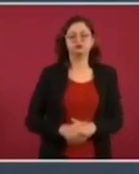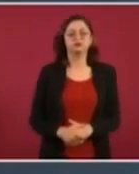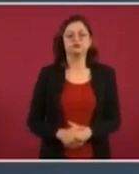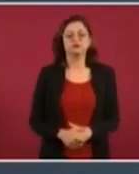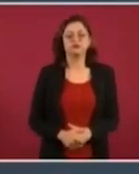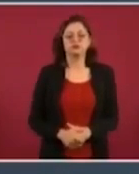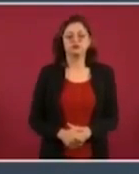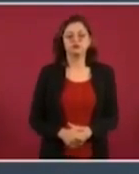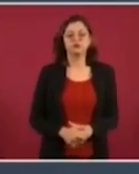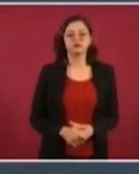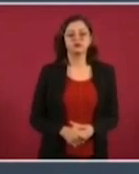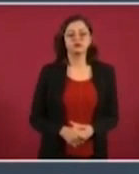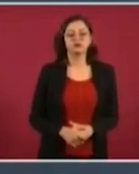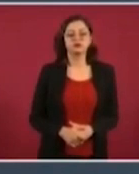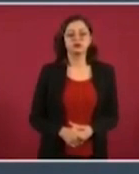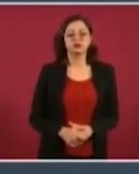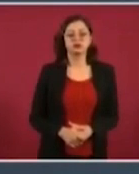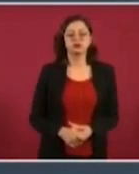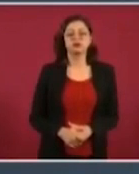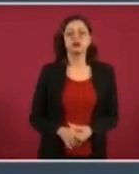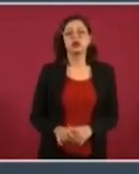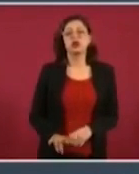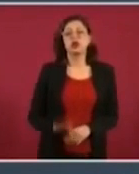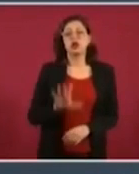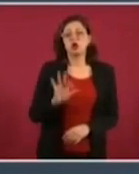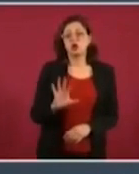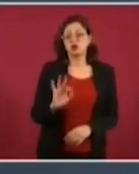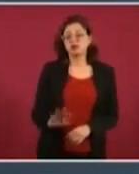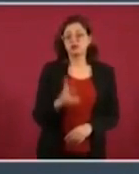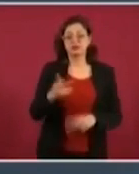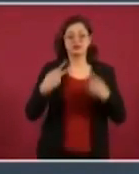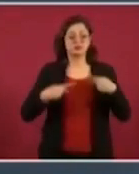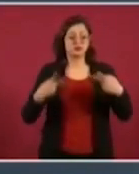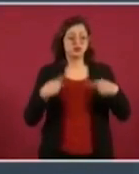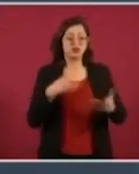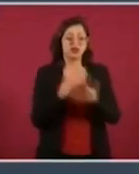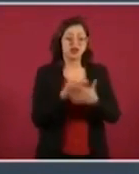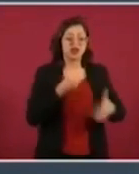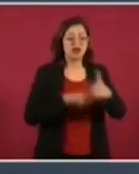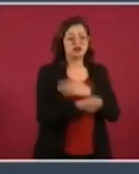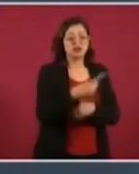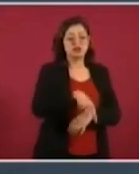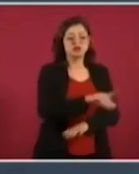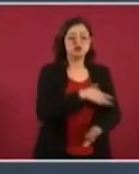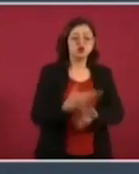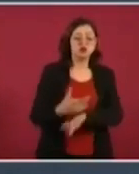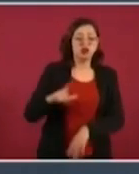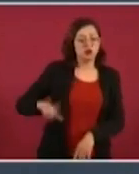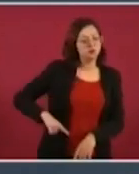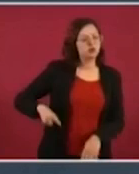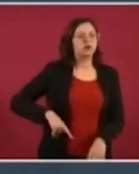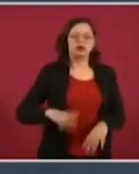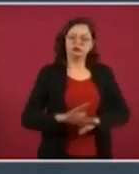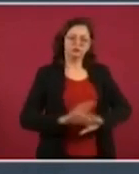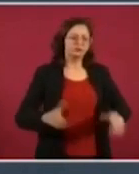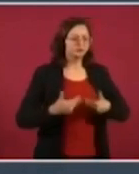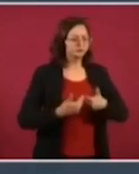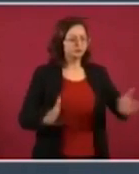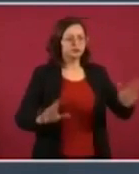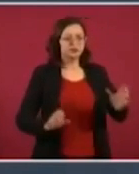sido puestos en libertad 47 presos políticos y seguiremos liberando a los que